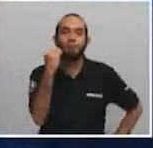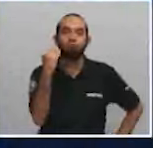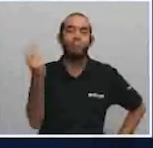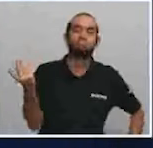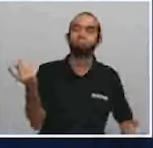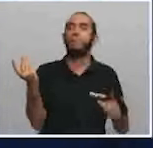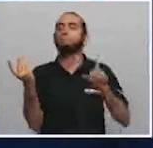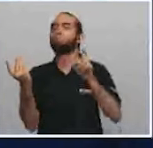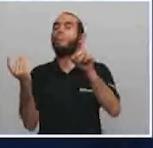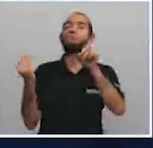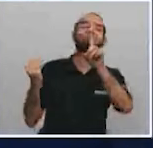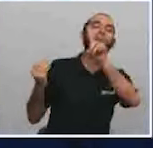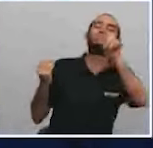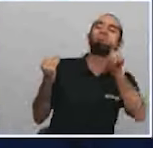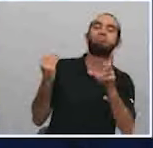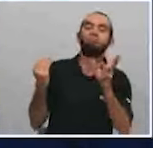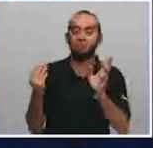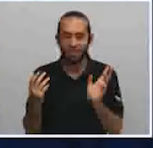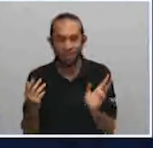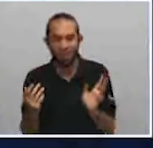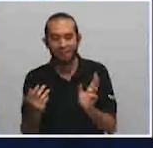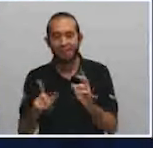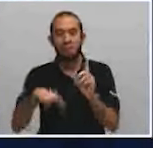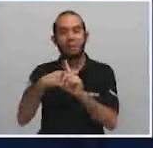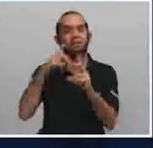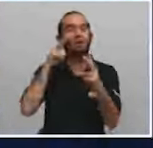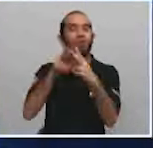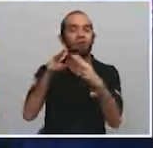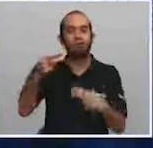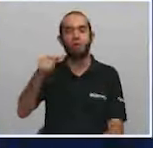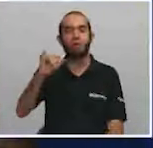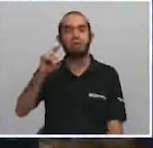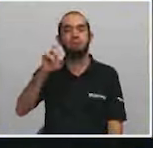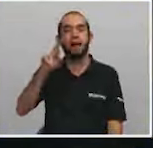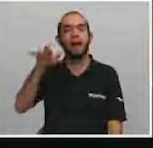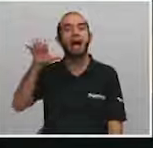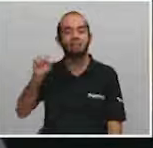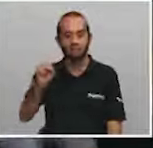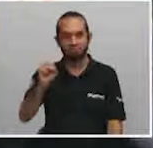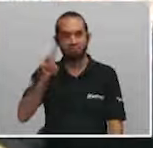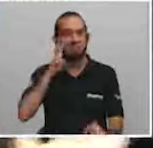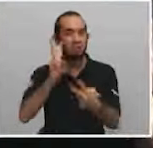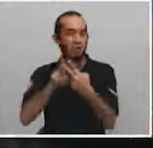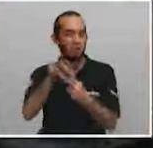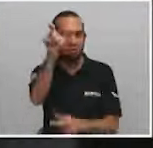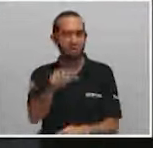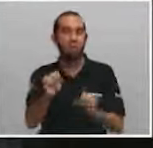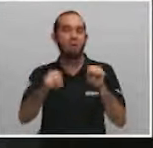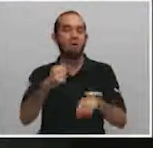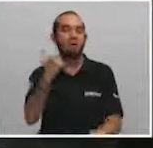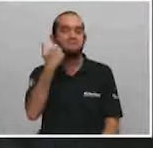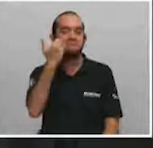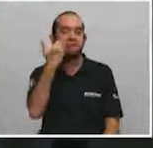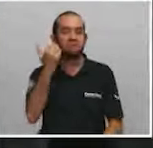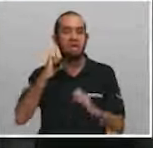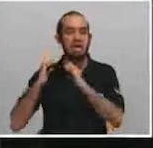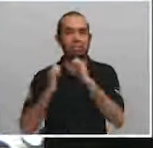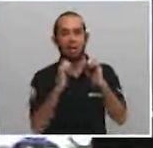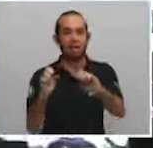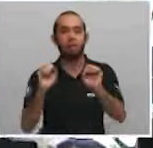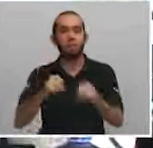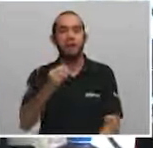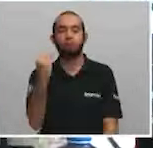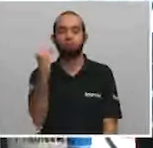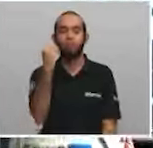diferente. Y conociendo a Guimaraes, conociendo a Guimaraes puede ser fácilmente una estrategia para que con la